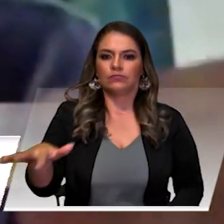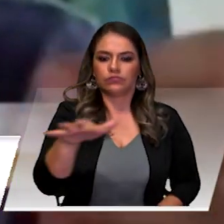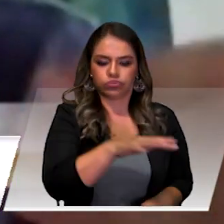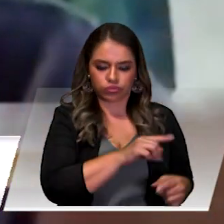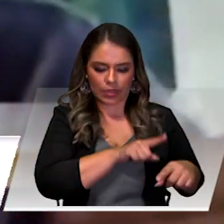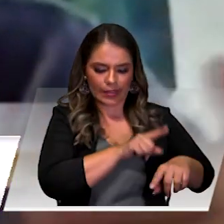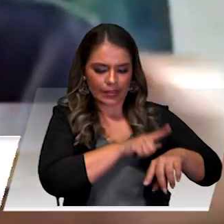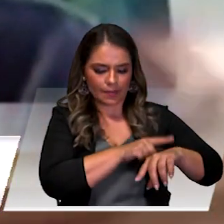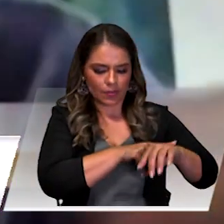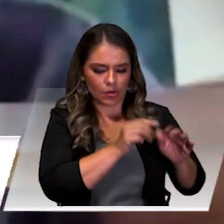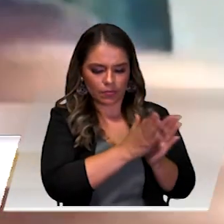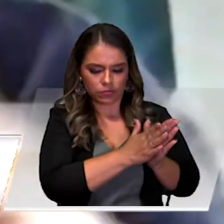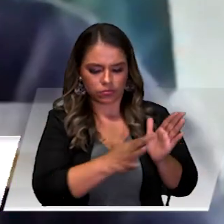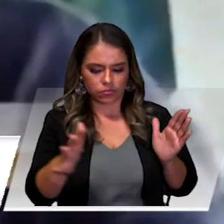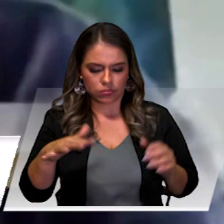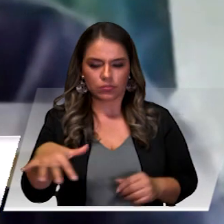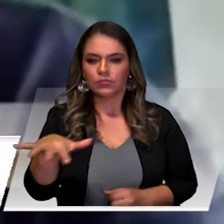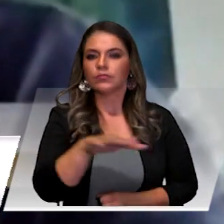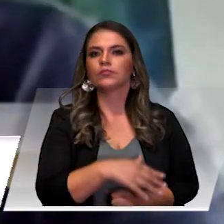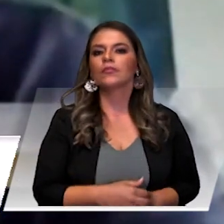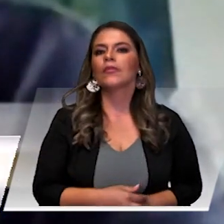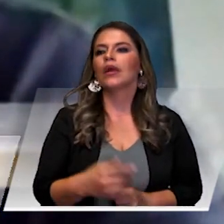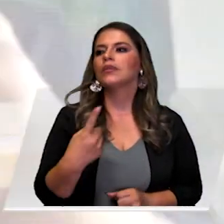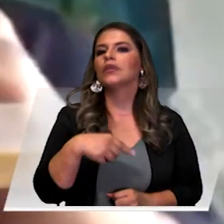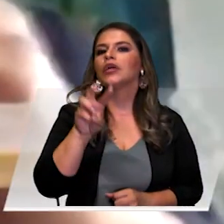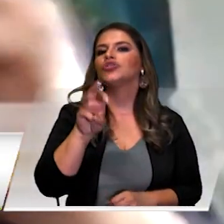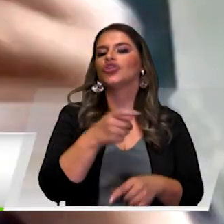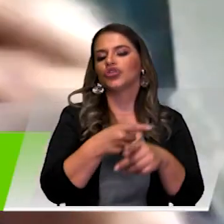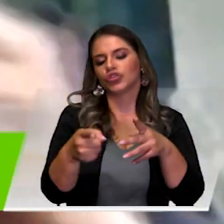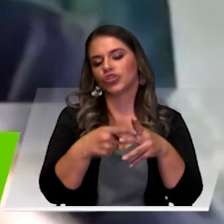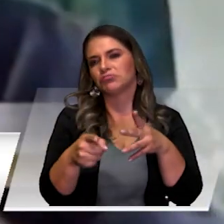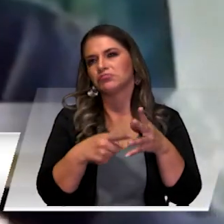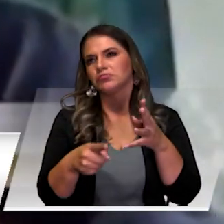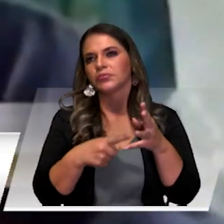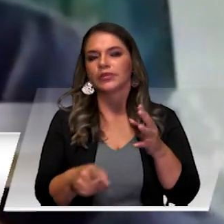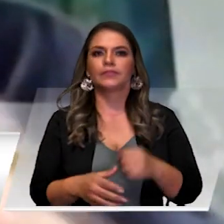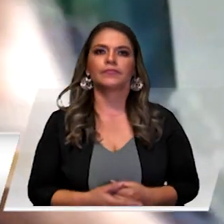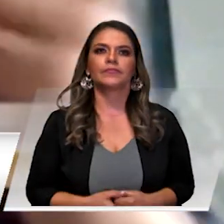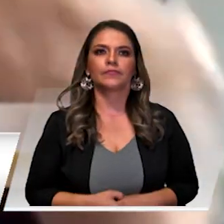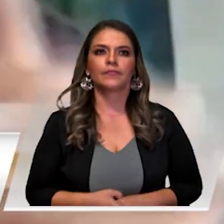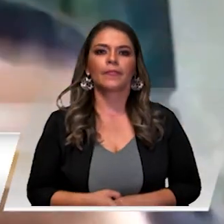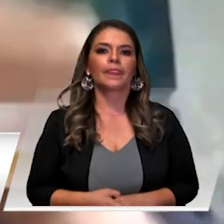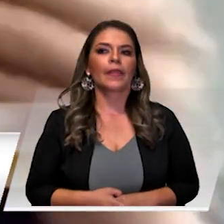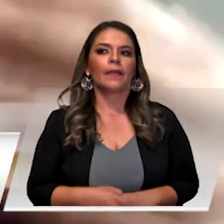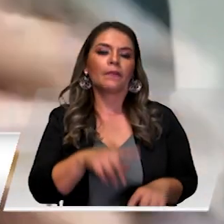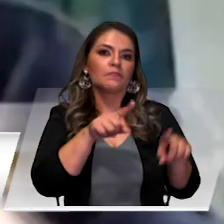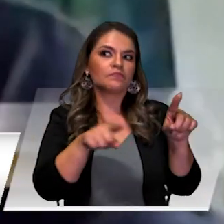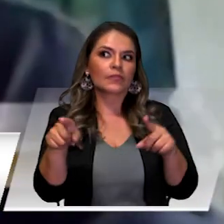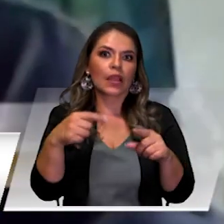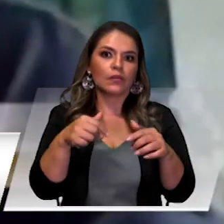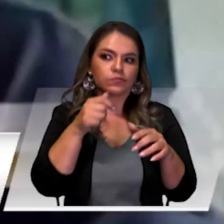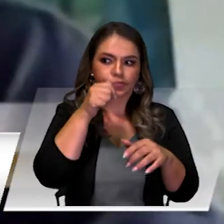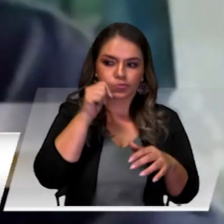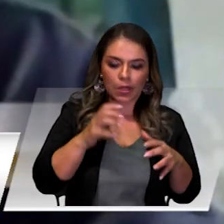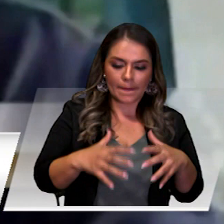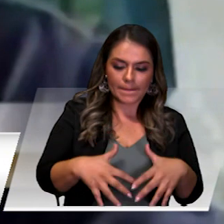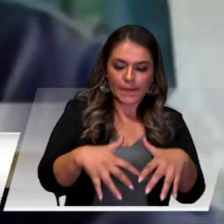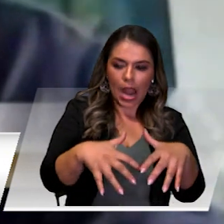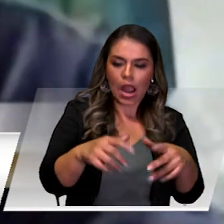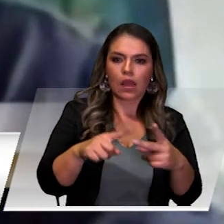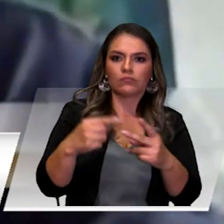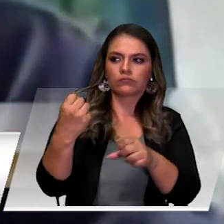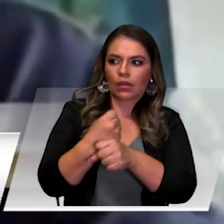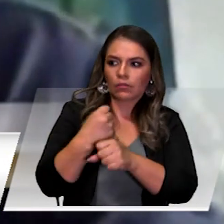de maternidad, equipararlo a 18 semanas. El trabajador que tenga pareja, cónyuge o compañera